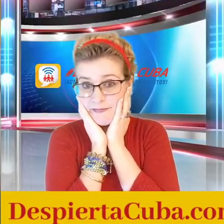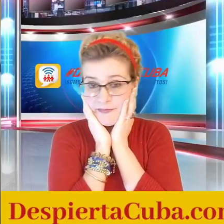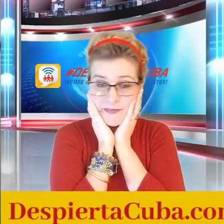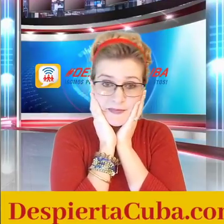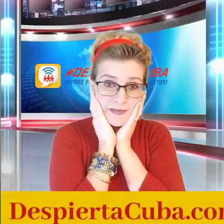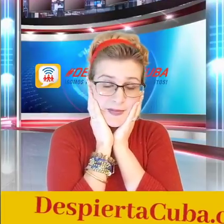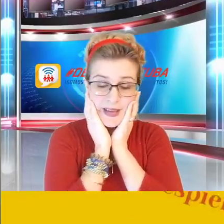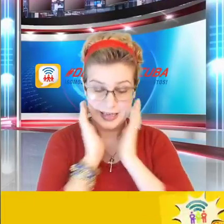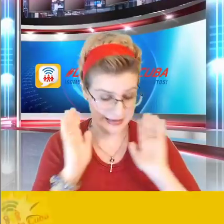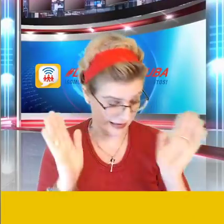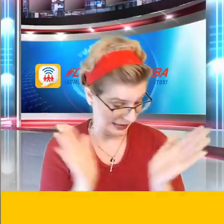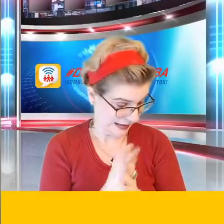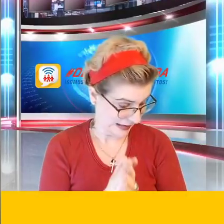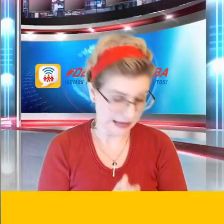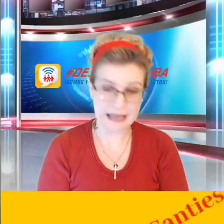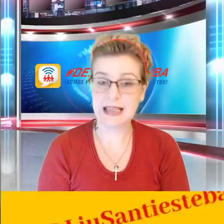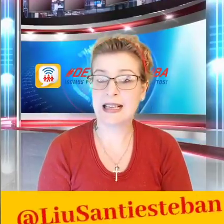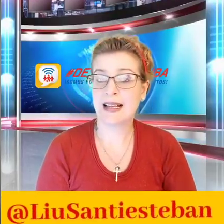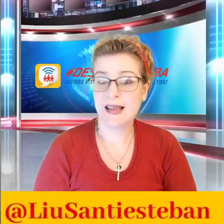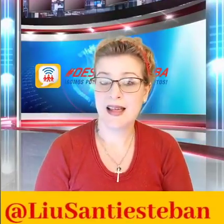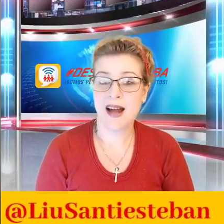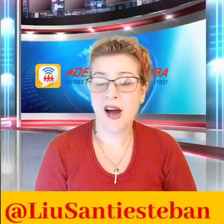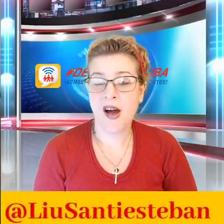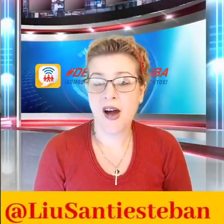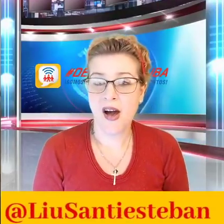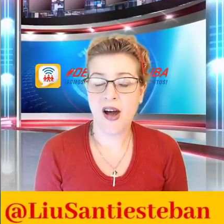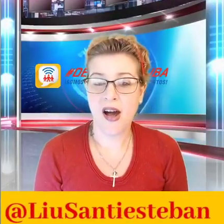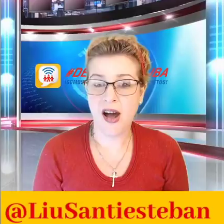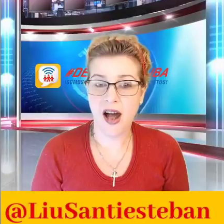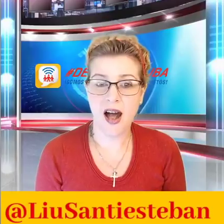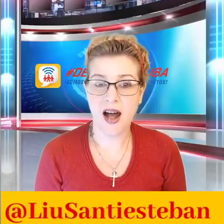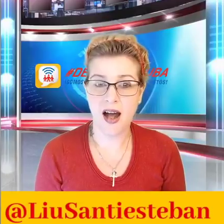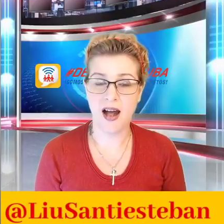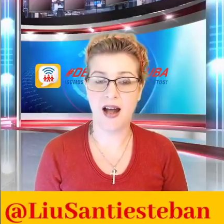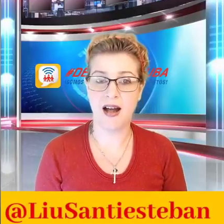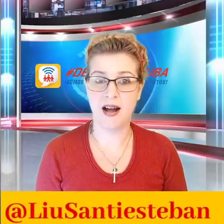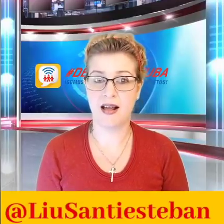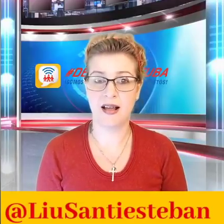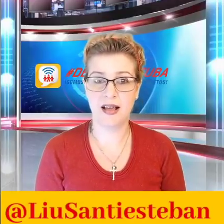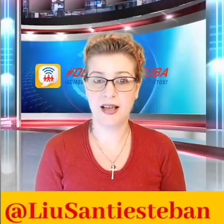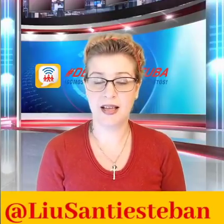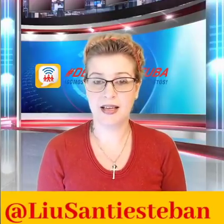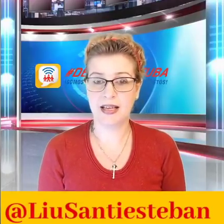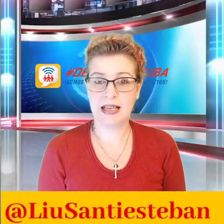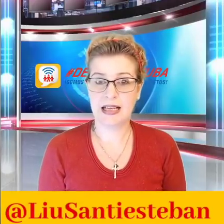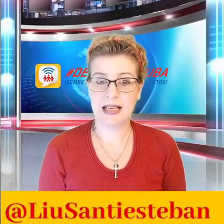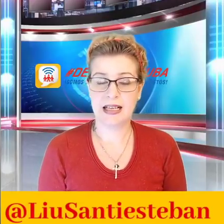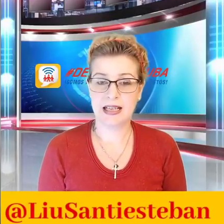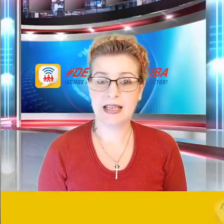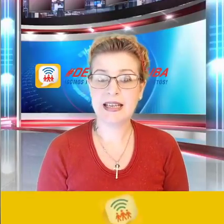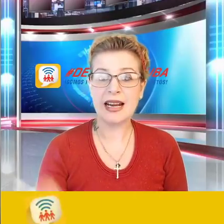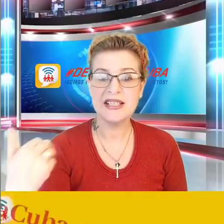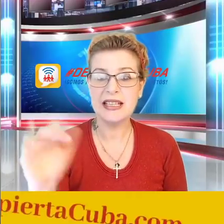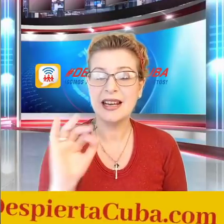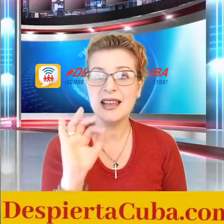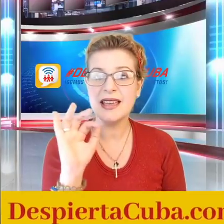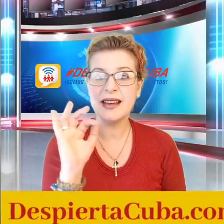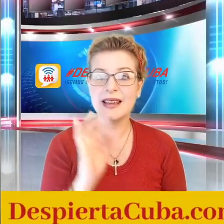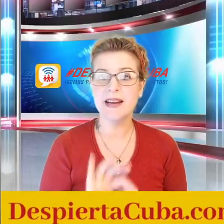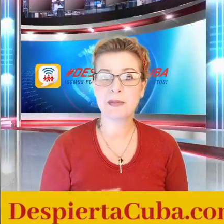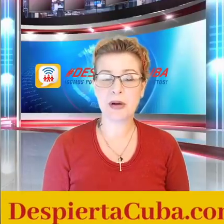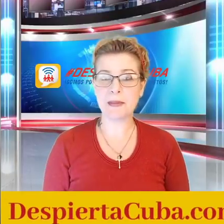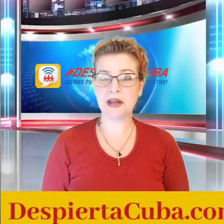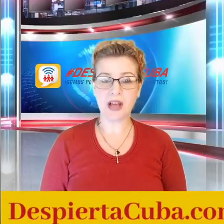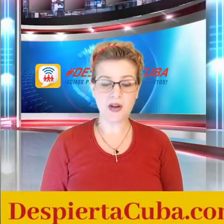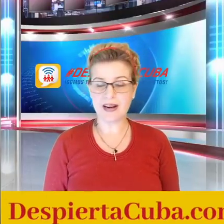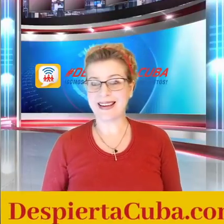ducha, agua fría para que te dé, para que te bañes y te dé una neumonía. Y la chilena ayer